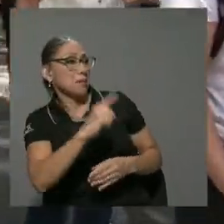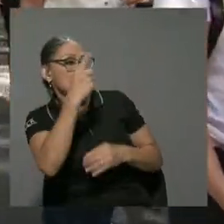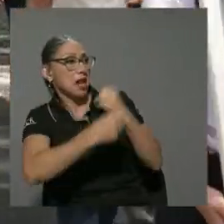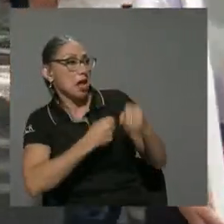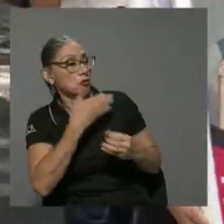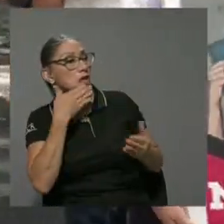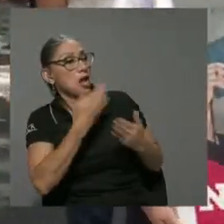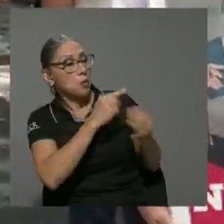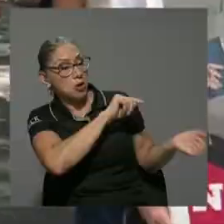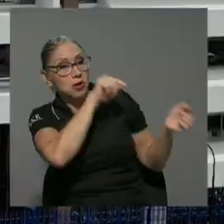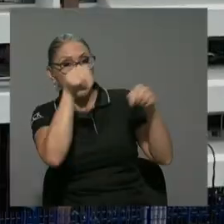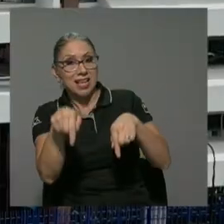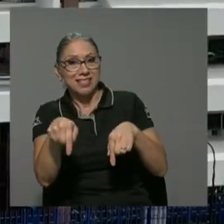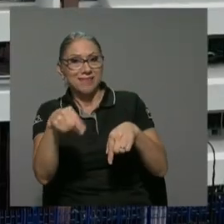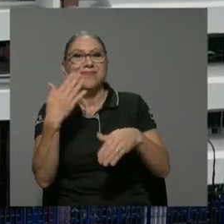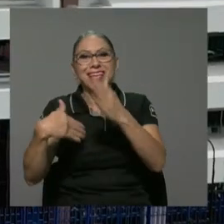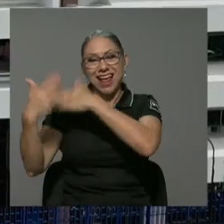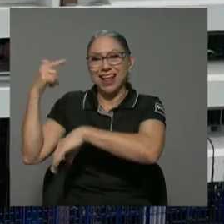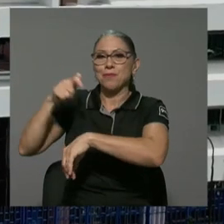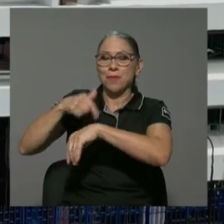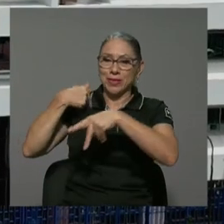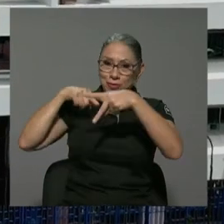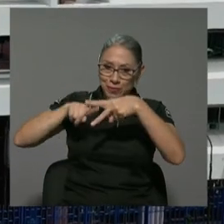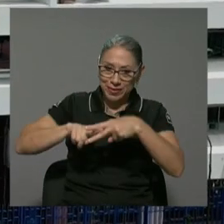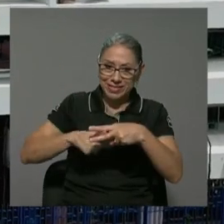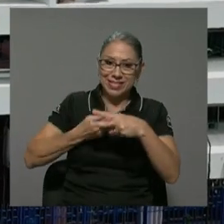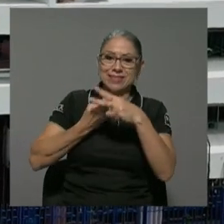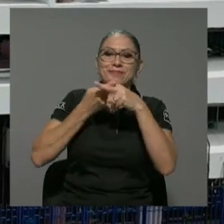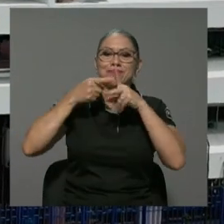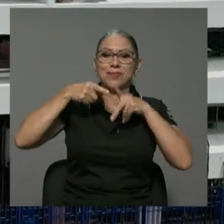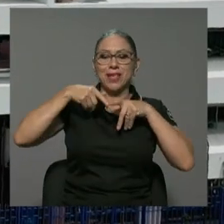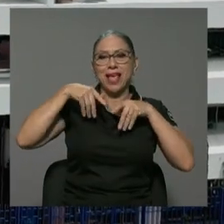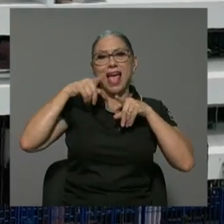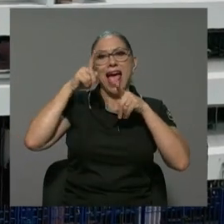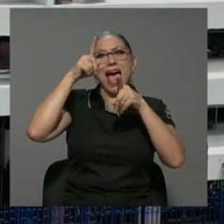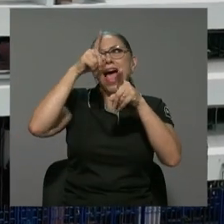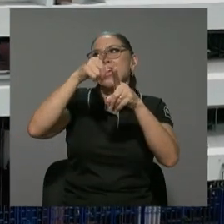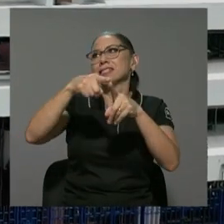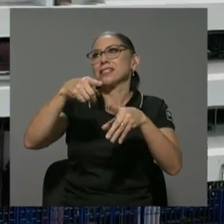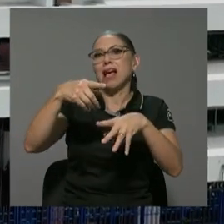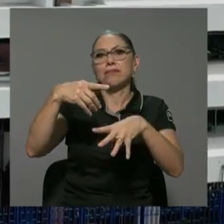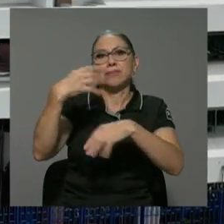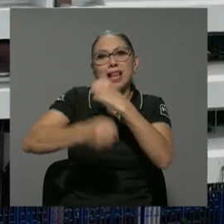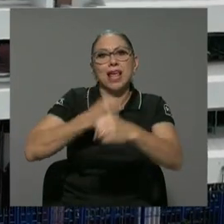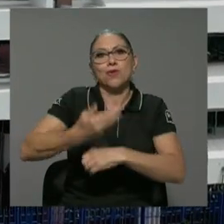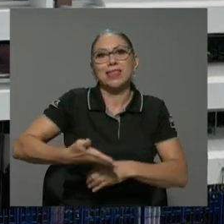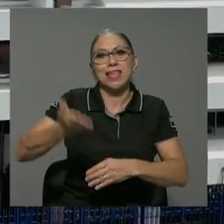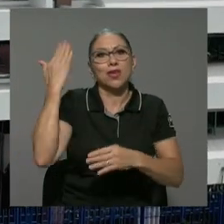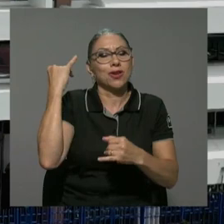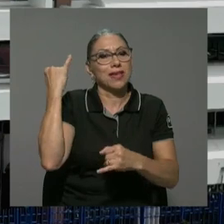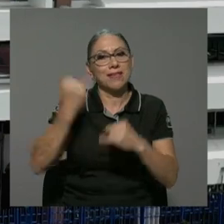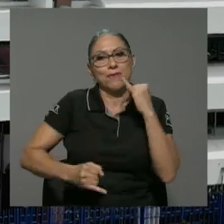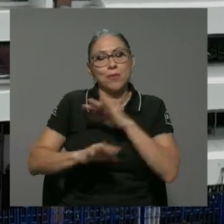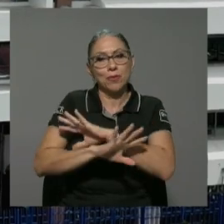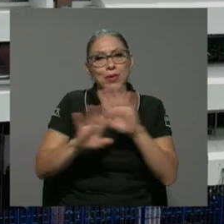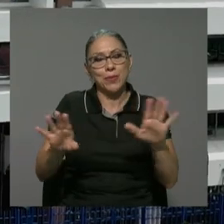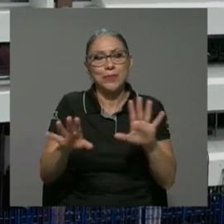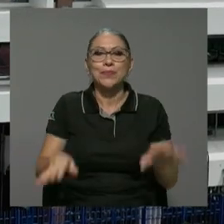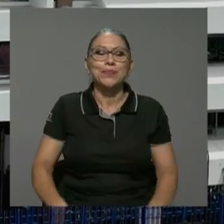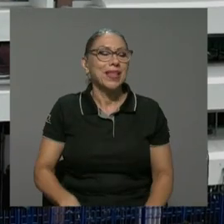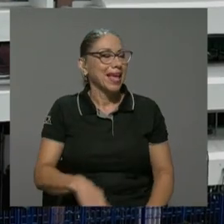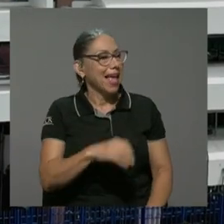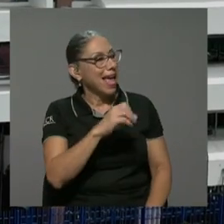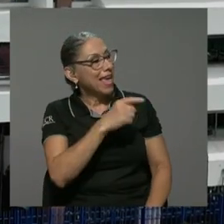ahí empecé en el movimiento estudiantil hasta el año anterior, que ya pues di como finalizado ese esa periodo. Esa etapa de tu vida.